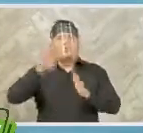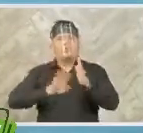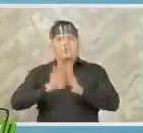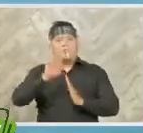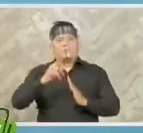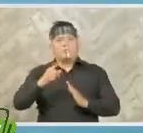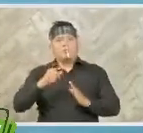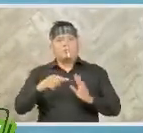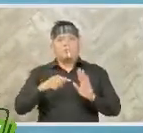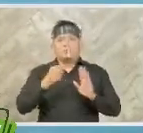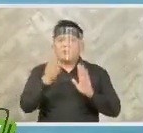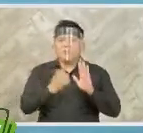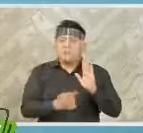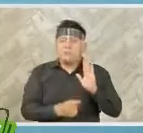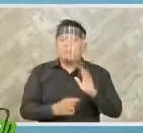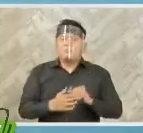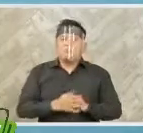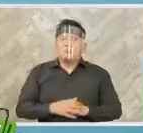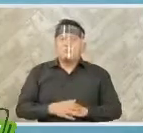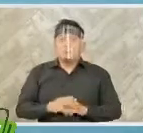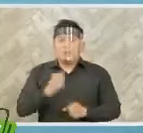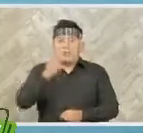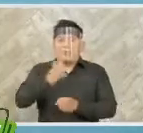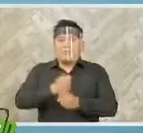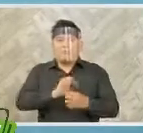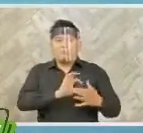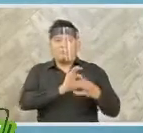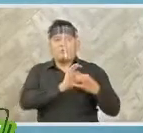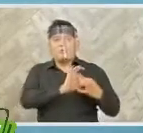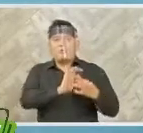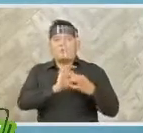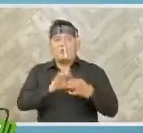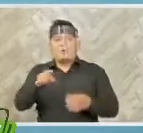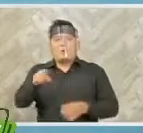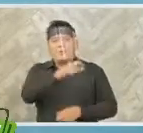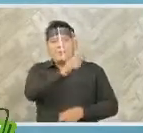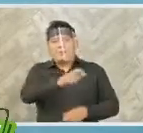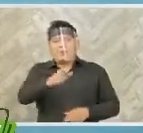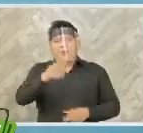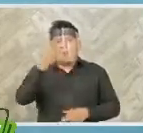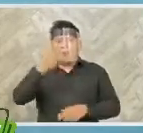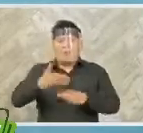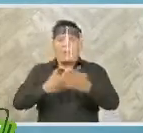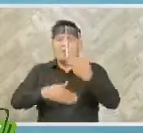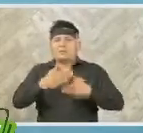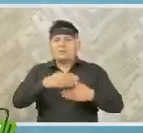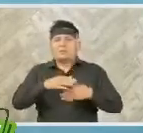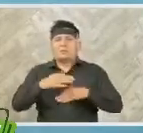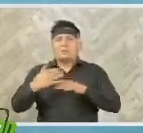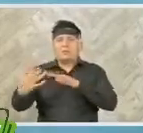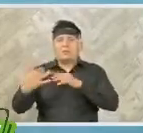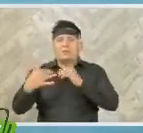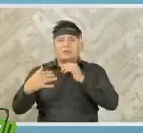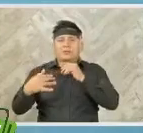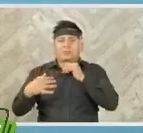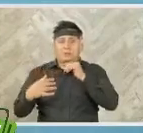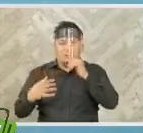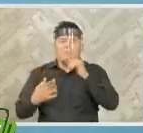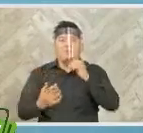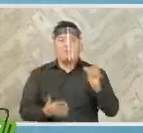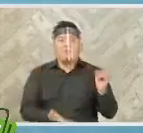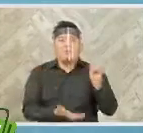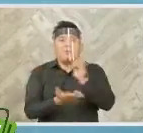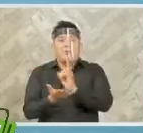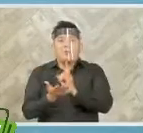indicadores, sino porque además permitió el trabajo mancomunado entre víctimas del conflicto armado y personas en proceso de reincorporación, generando